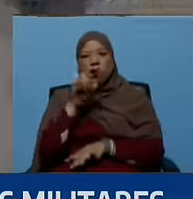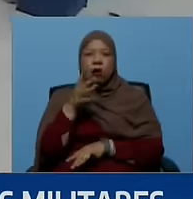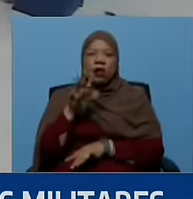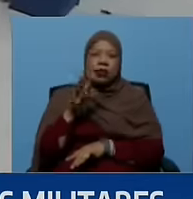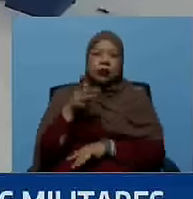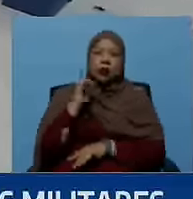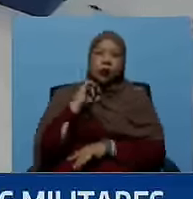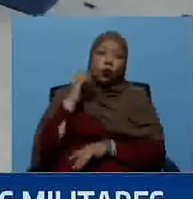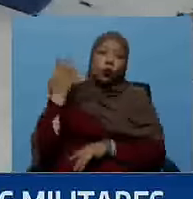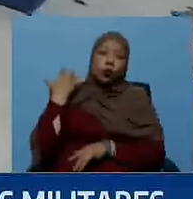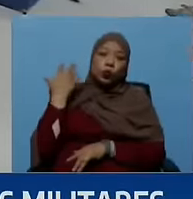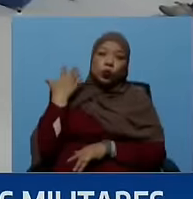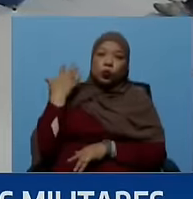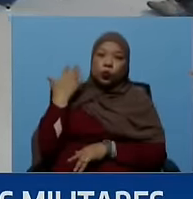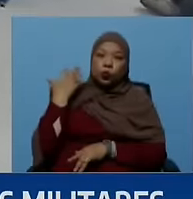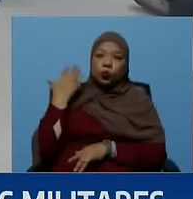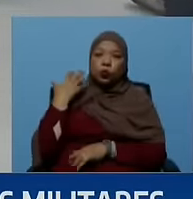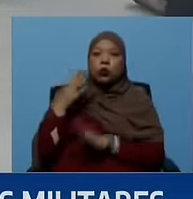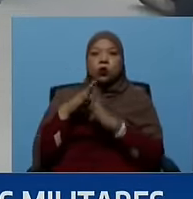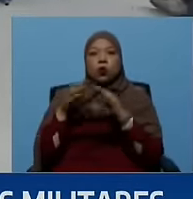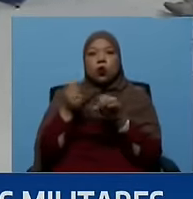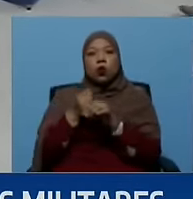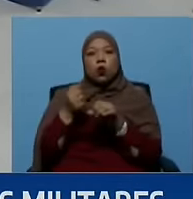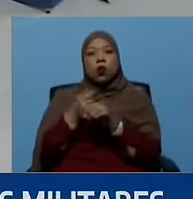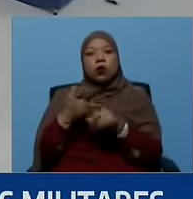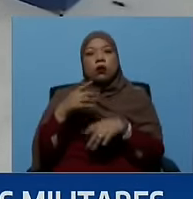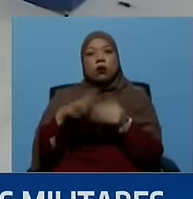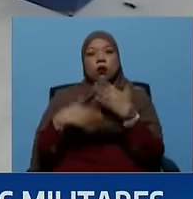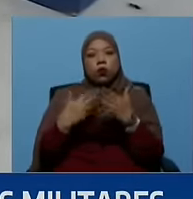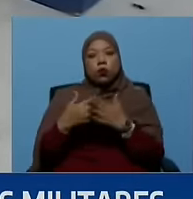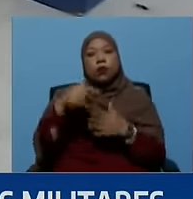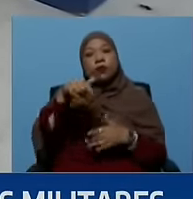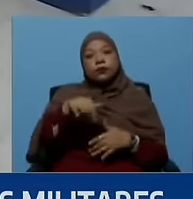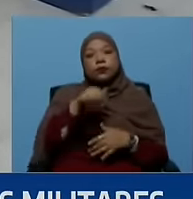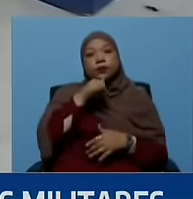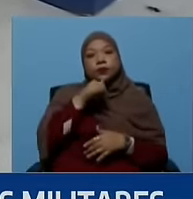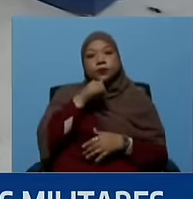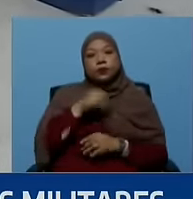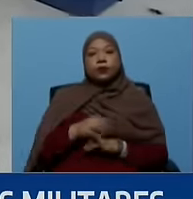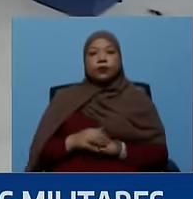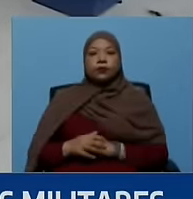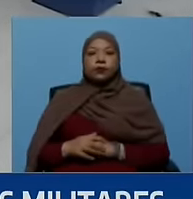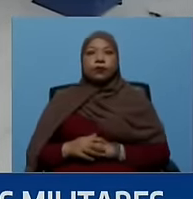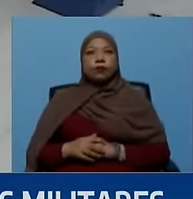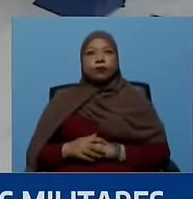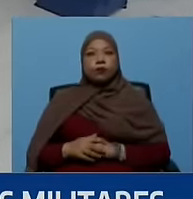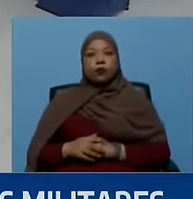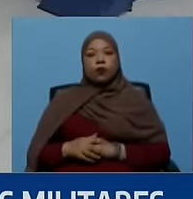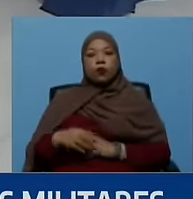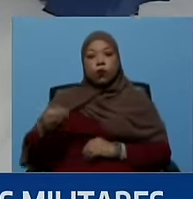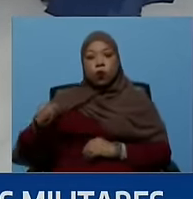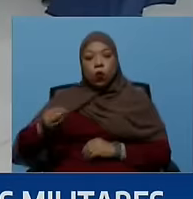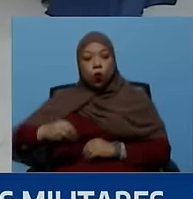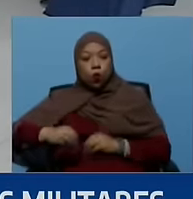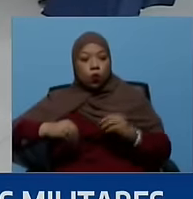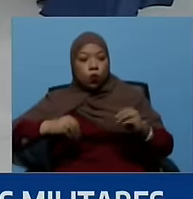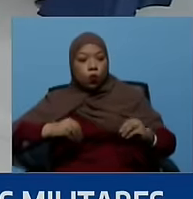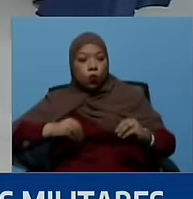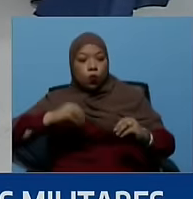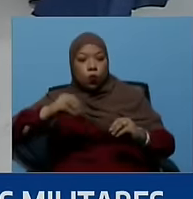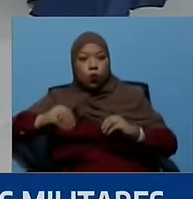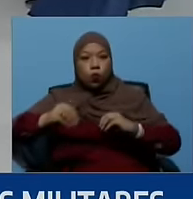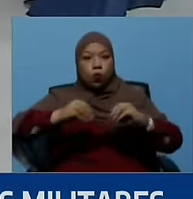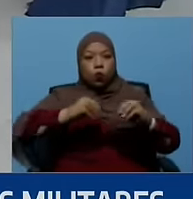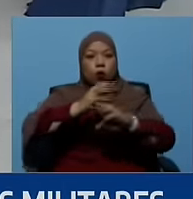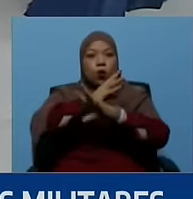m todo todo nos las pasábamos en el bloque en ese bloque de aquí jugando dominó aquí abajo solo